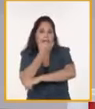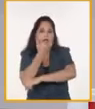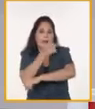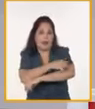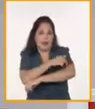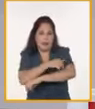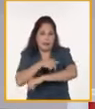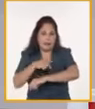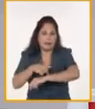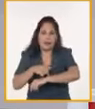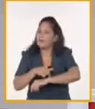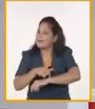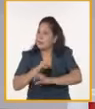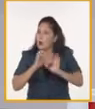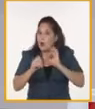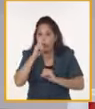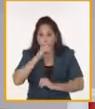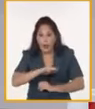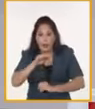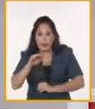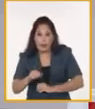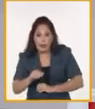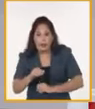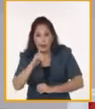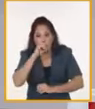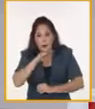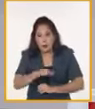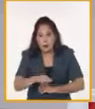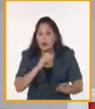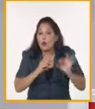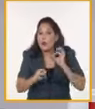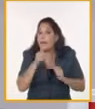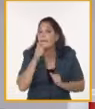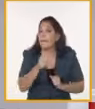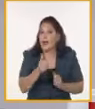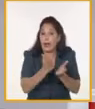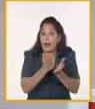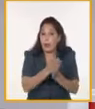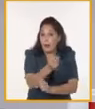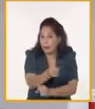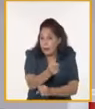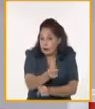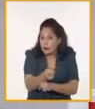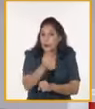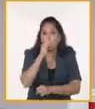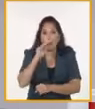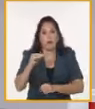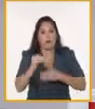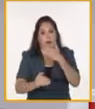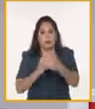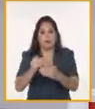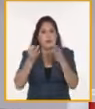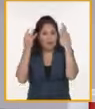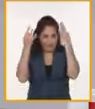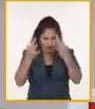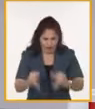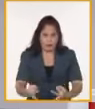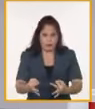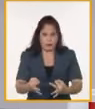caso específico de los cuidador de niño usted un niño que no se cuide con como con con las normas con los procedimientos que que son